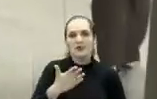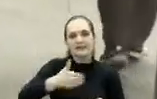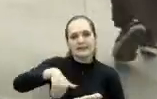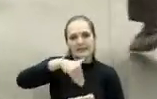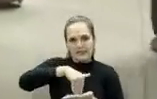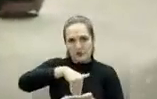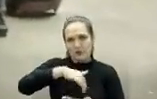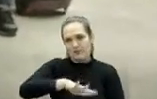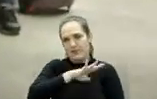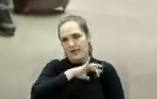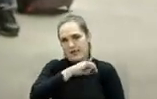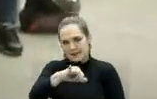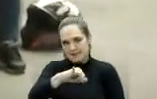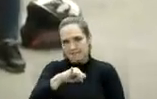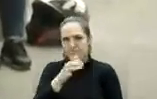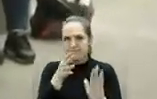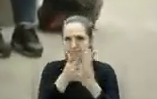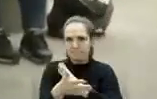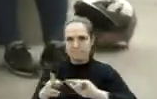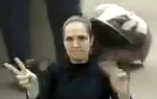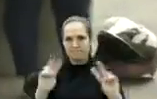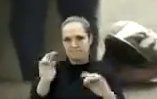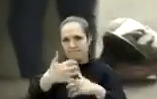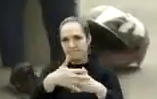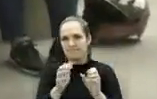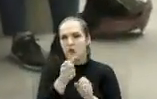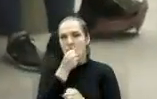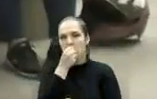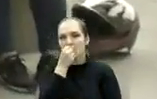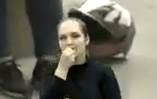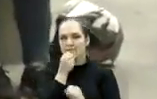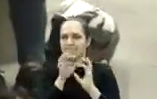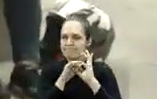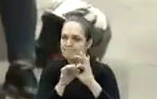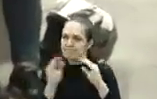capital del Valle del Cauca. Carlos Gutiérrez, RTVC Noticias, conectados 24/7.